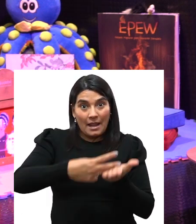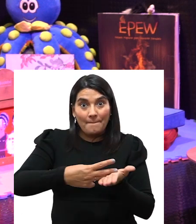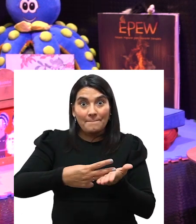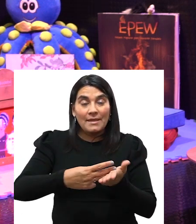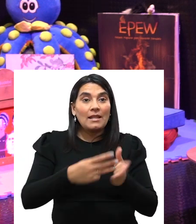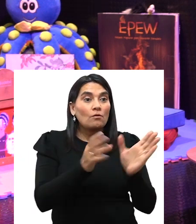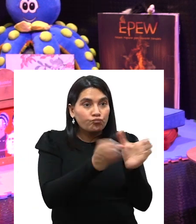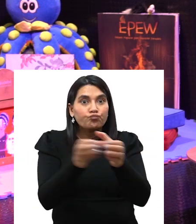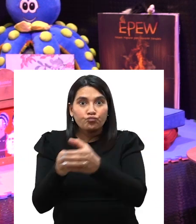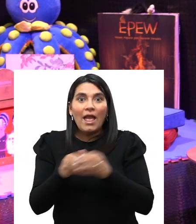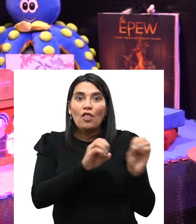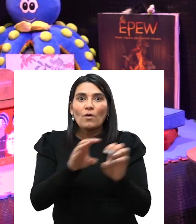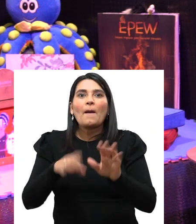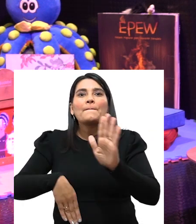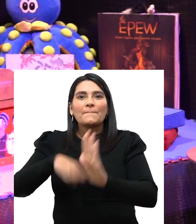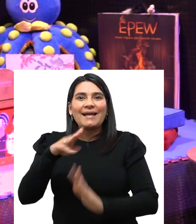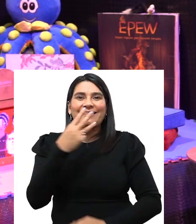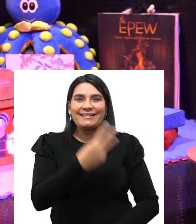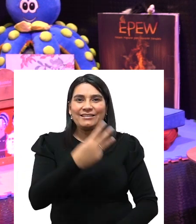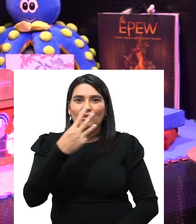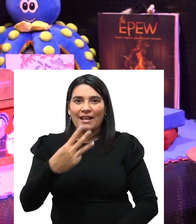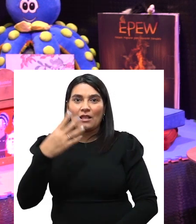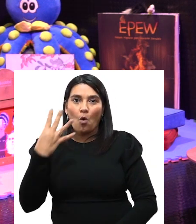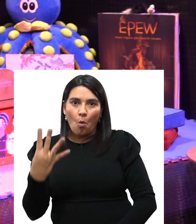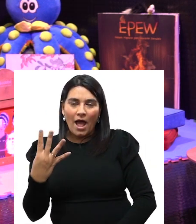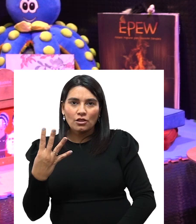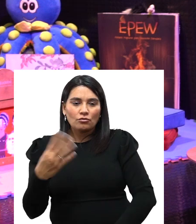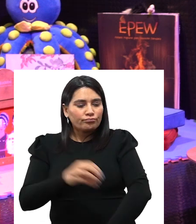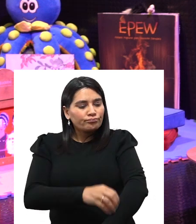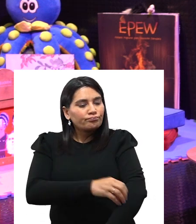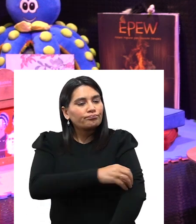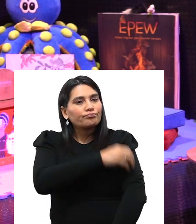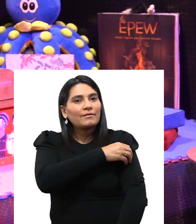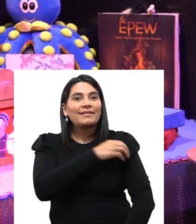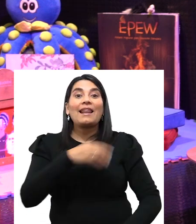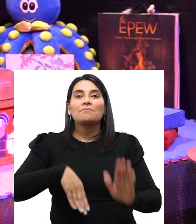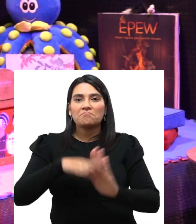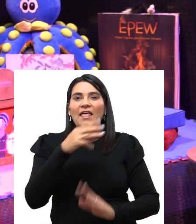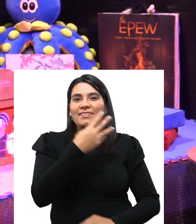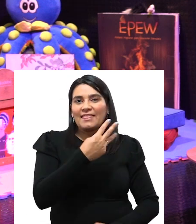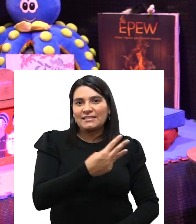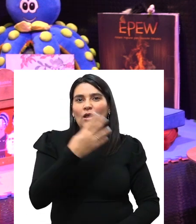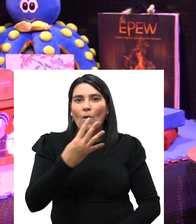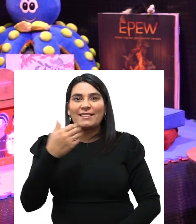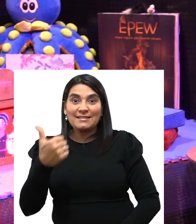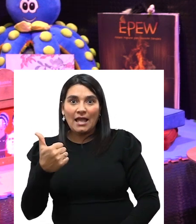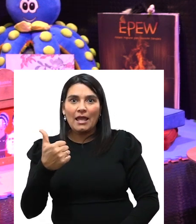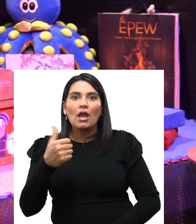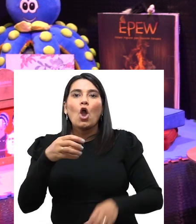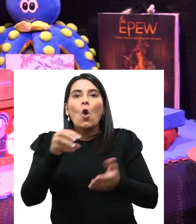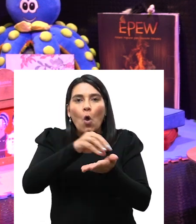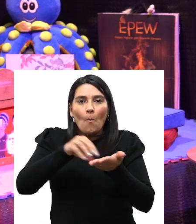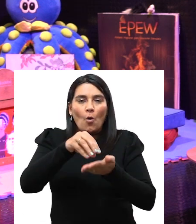educativas presentes en 334 de las 346 comunas a lo largo del país. Desde el Jardín